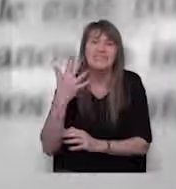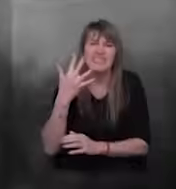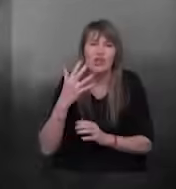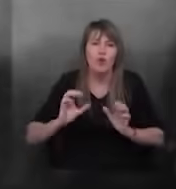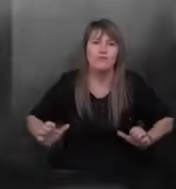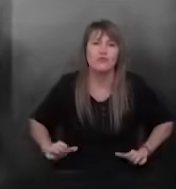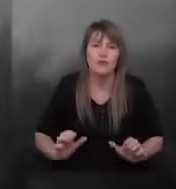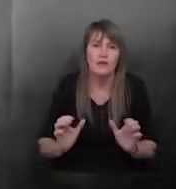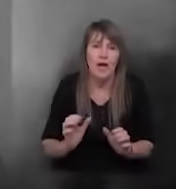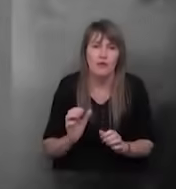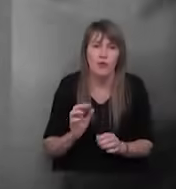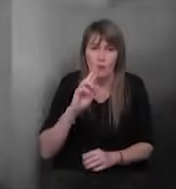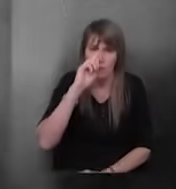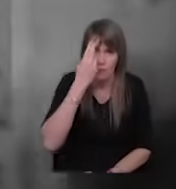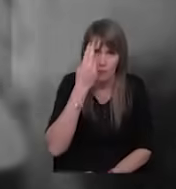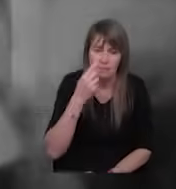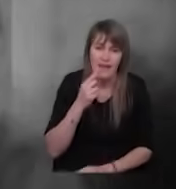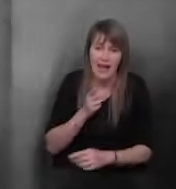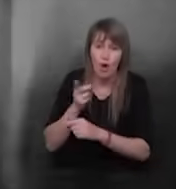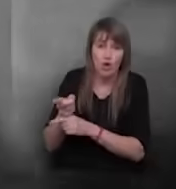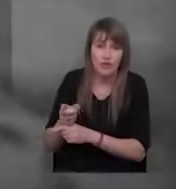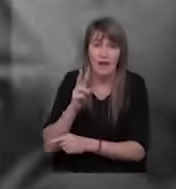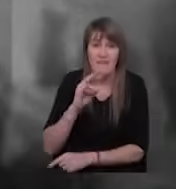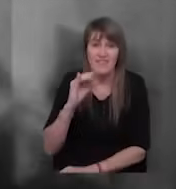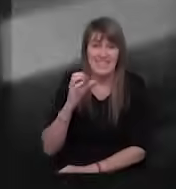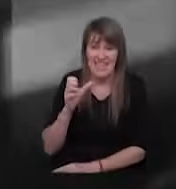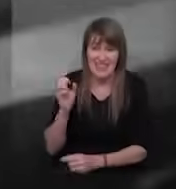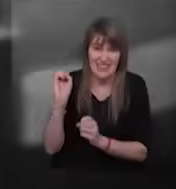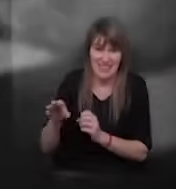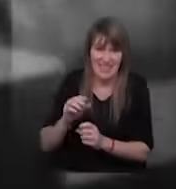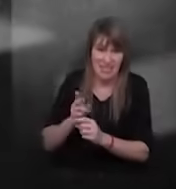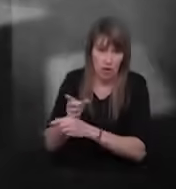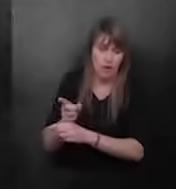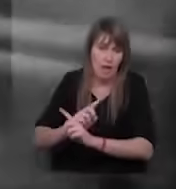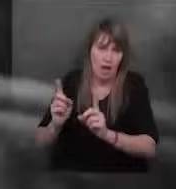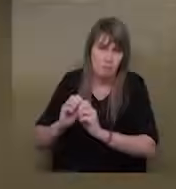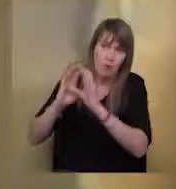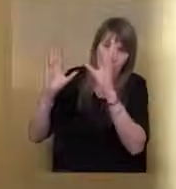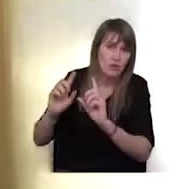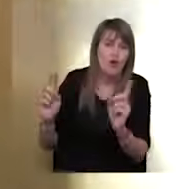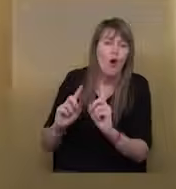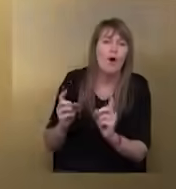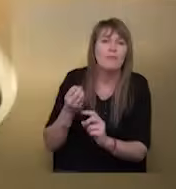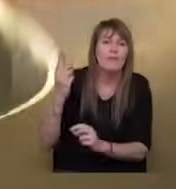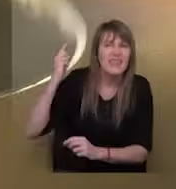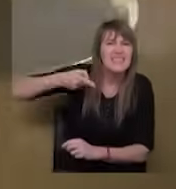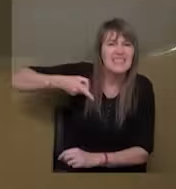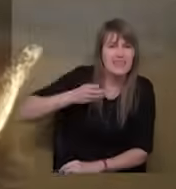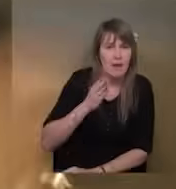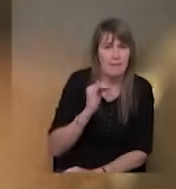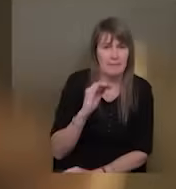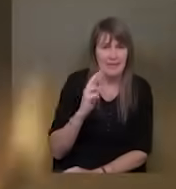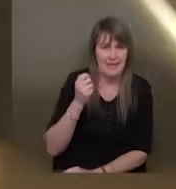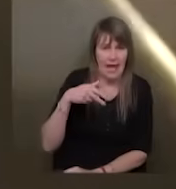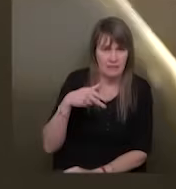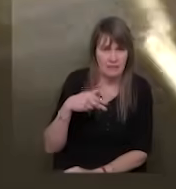5 funcionarios uruguayos. El atentado contra el mayor Vicente no se realizó, supongo que por indecisión de Pirán, pero la